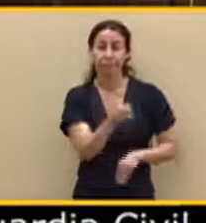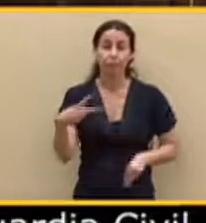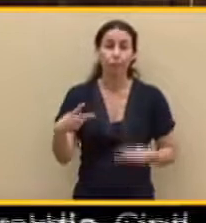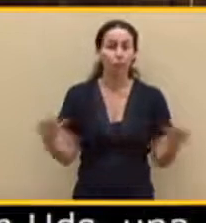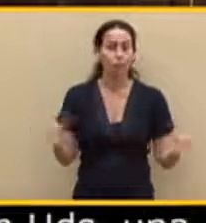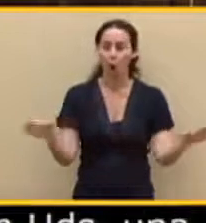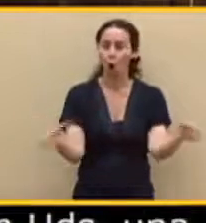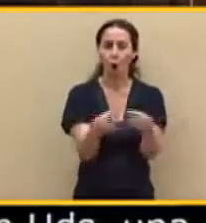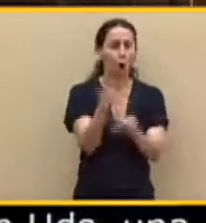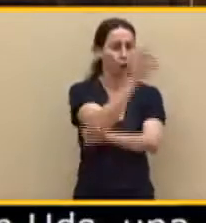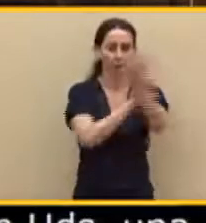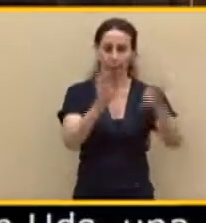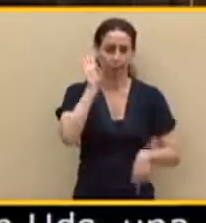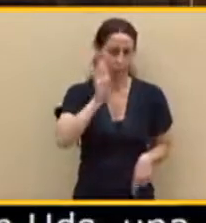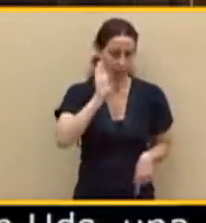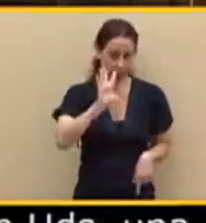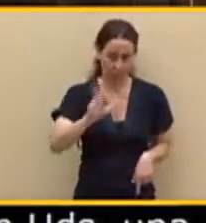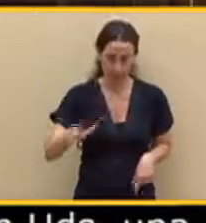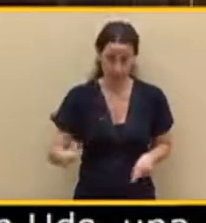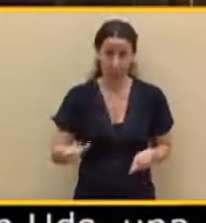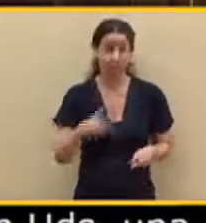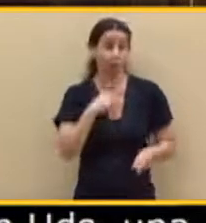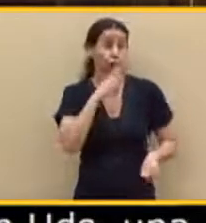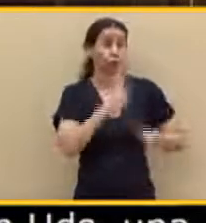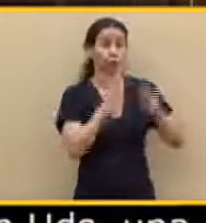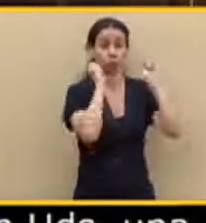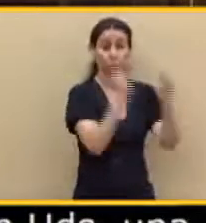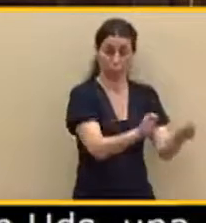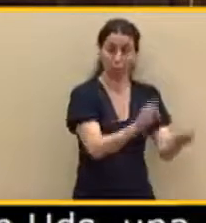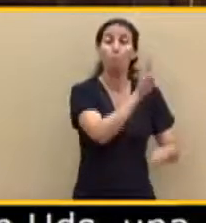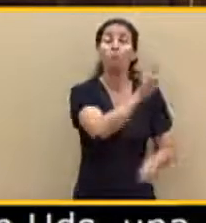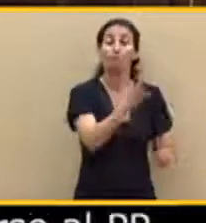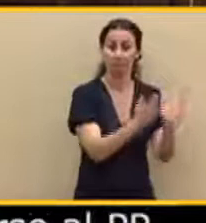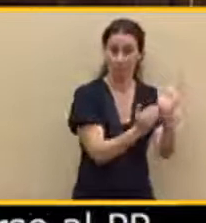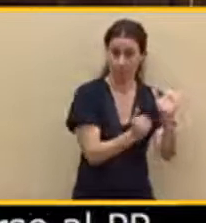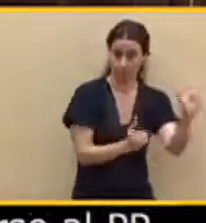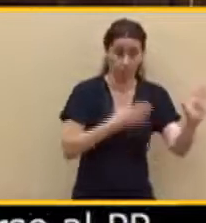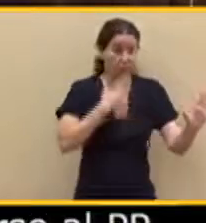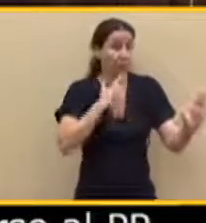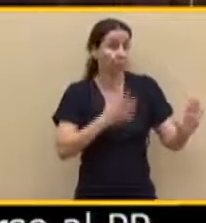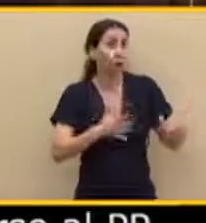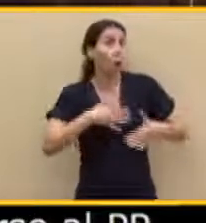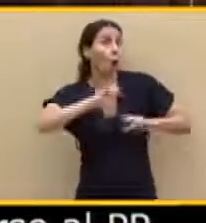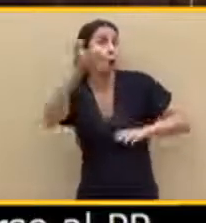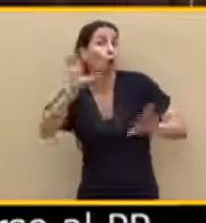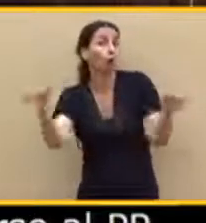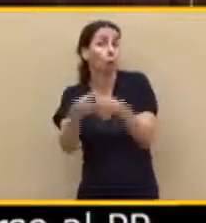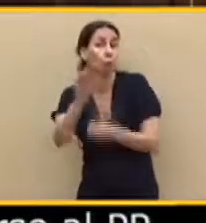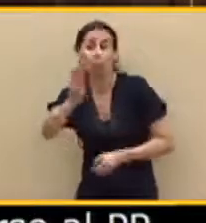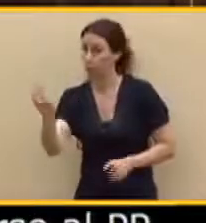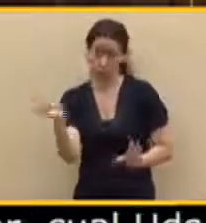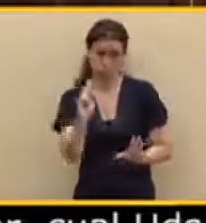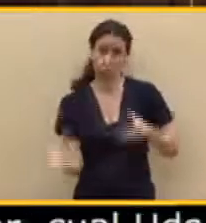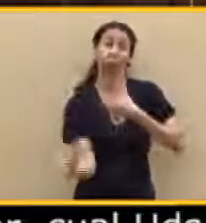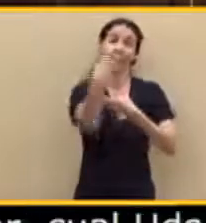lo afirmó para referirse al PP valenciano, que no es cualquier partido popular, porque, como les decía antes, ustedes saben que el eje